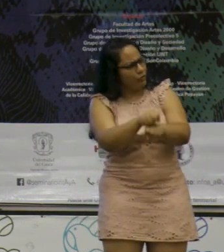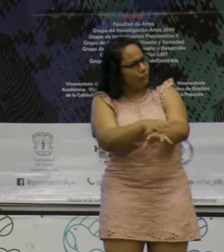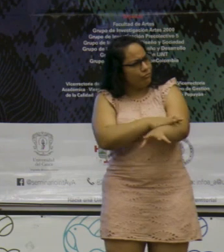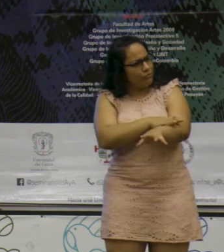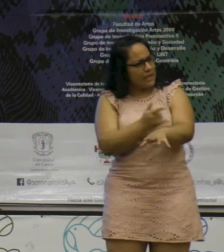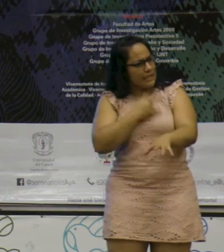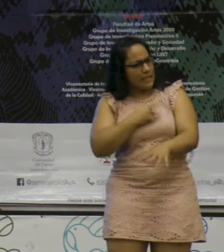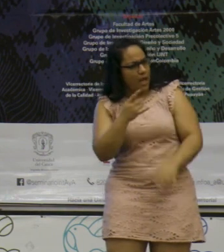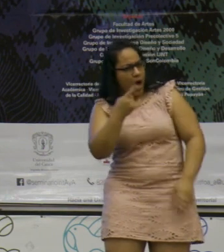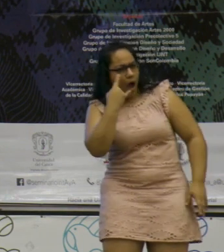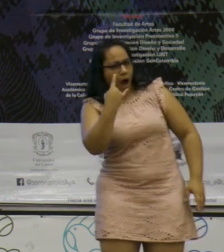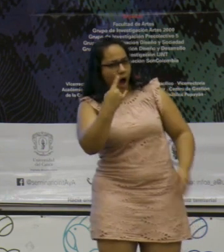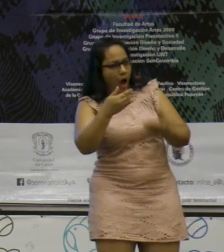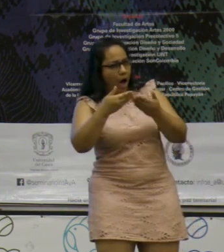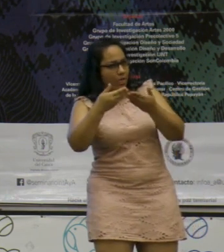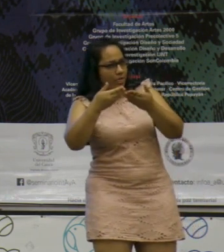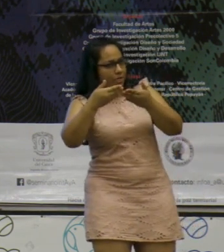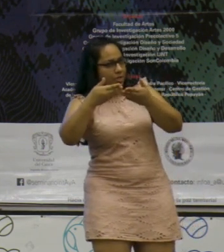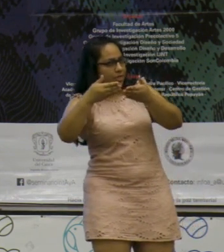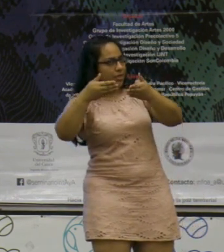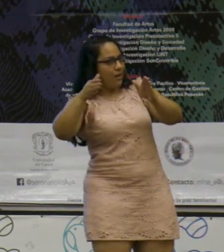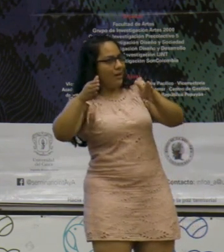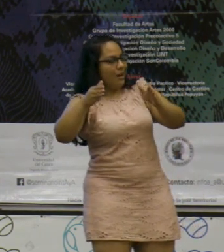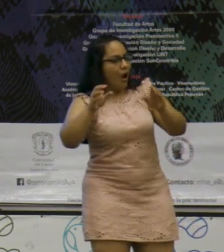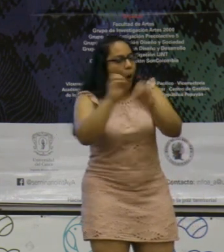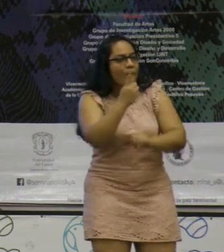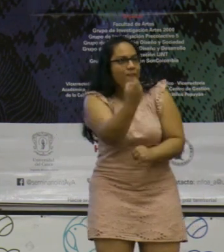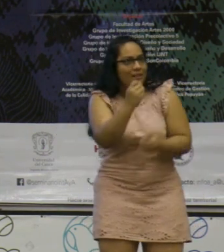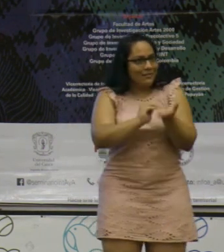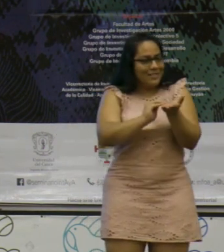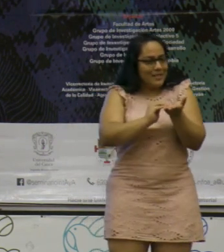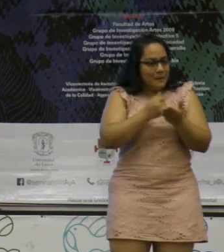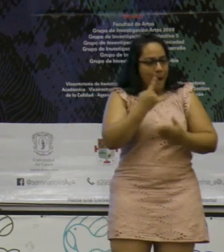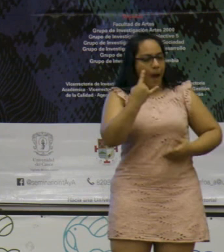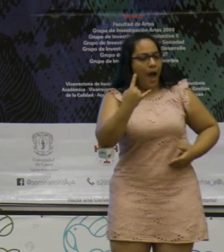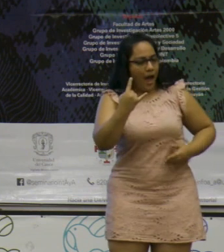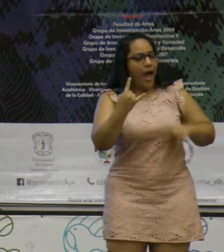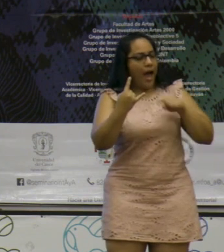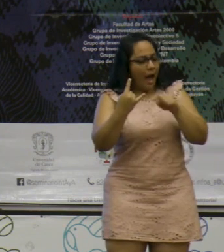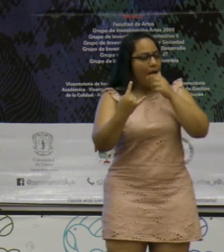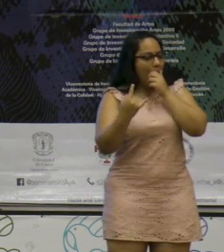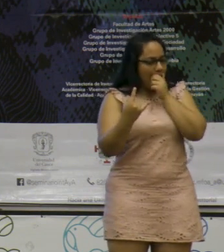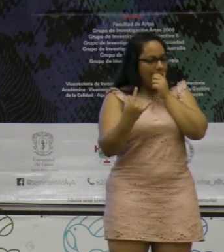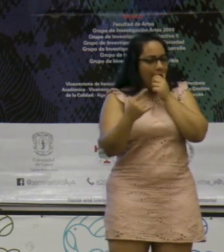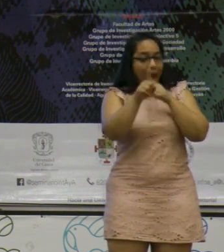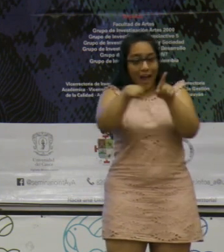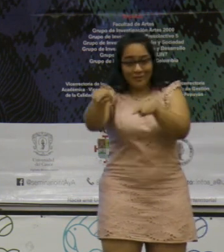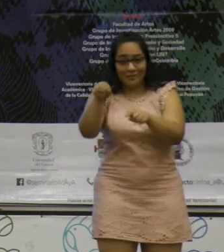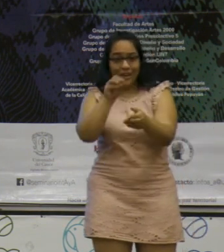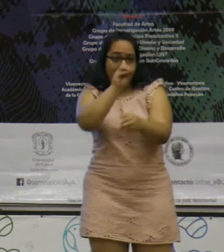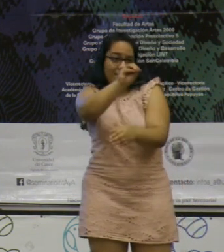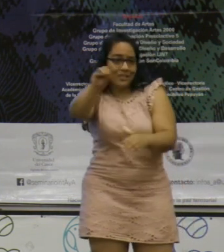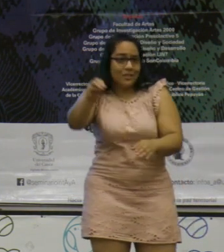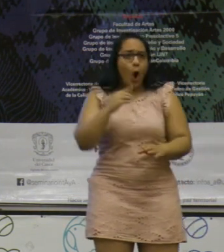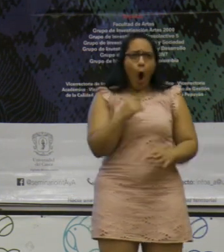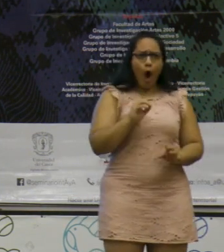puertas abiertas, o que incluso admite que no lo pudo resolver. Porque eso es lo que le decimos a los estudiantes cuando le decimos, no,